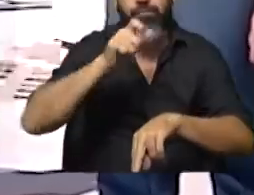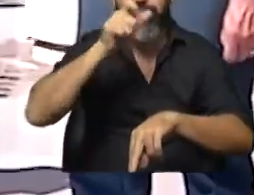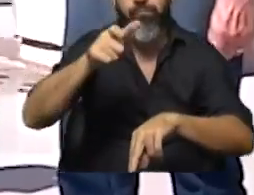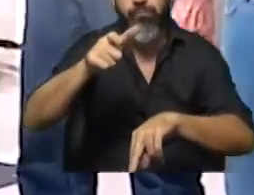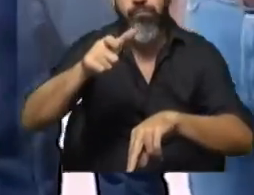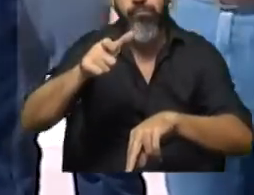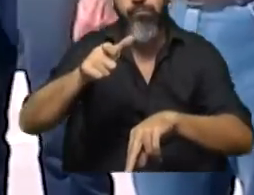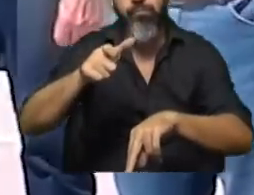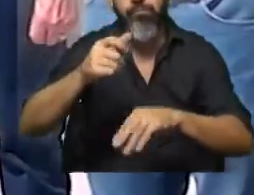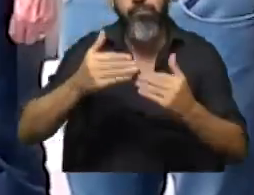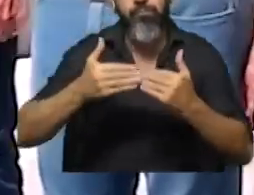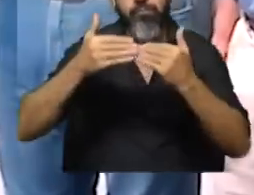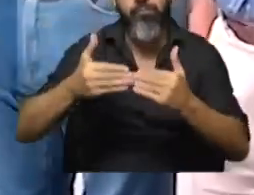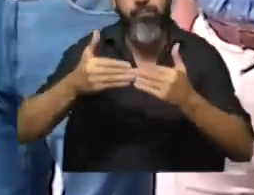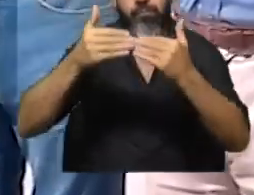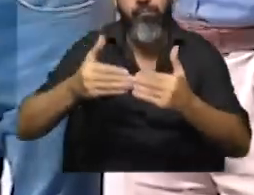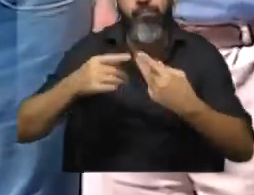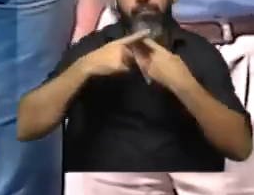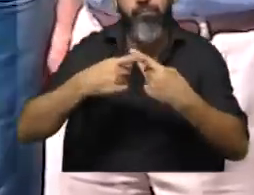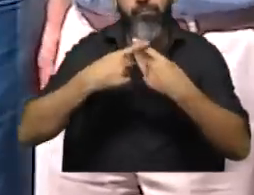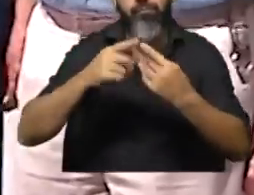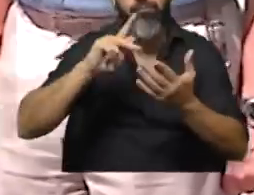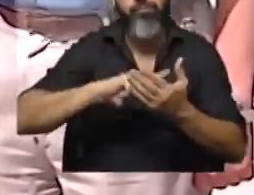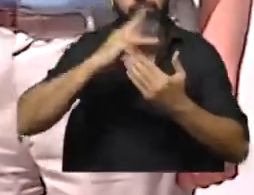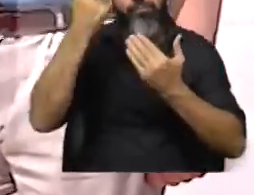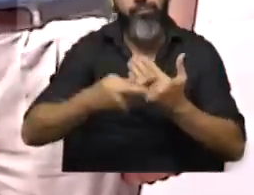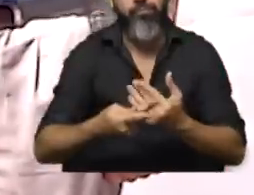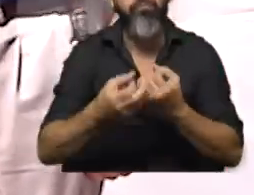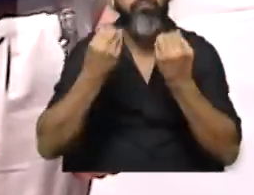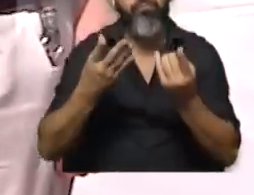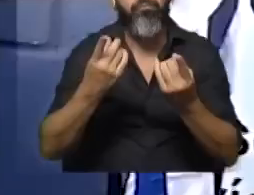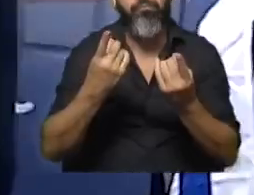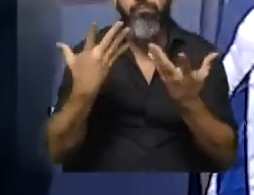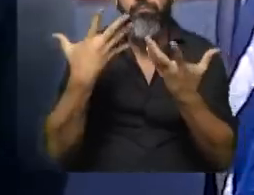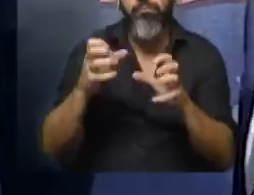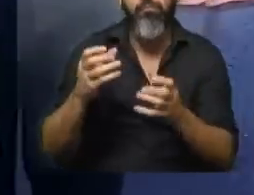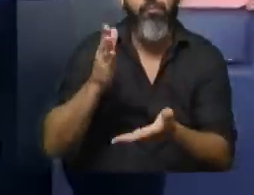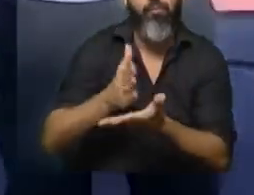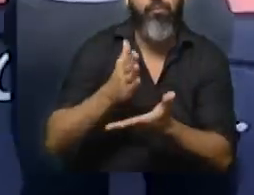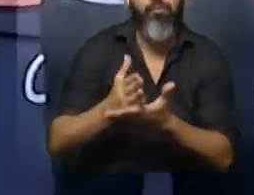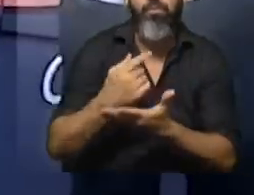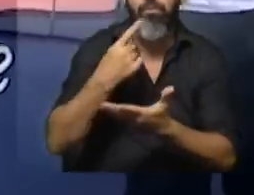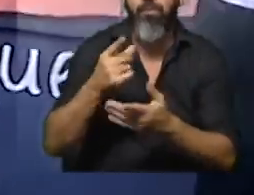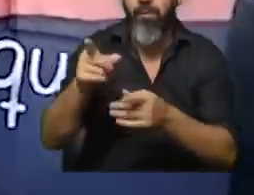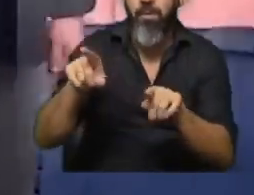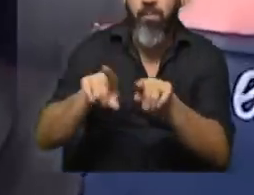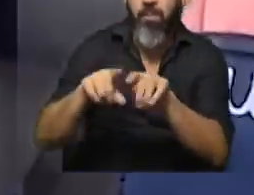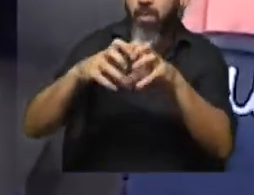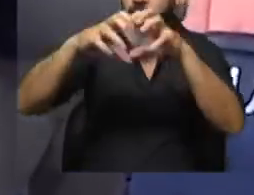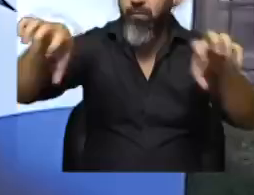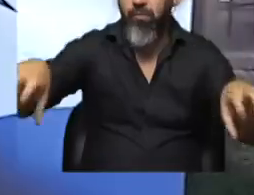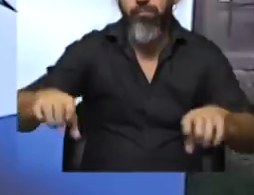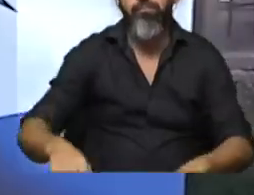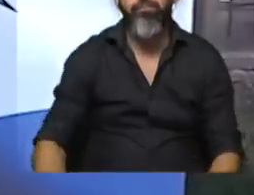las reiteradas postergaciones del tratamiento de dicho proyecto porque en vez de querer colaborar ayudan a dicha polarización